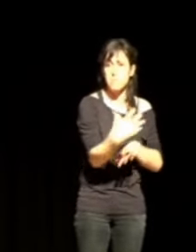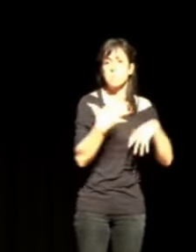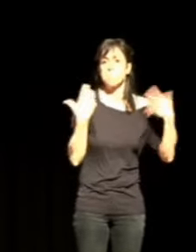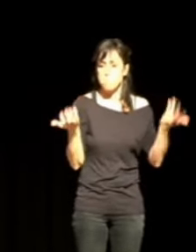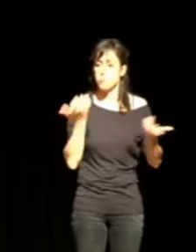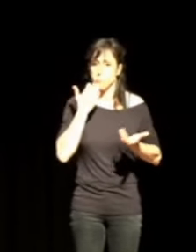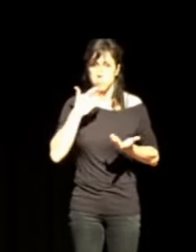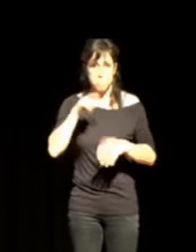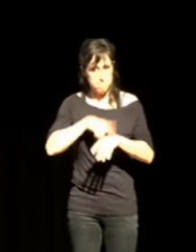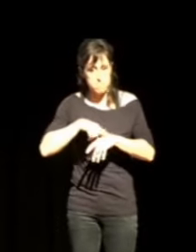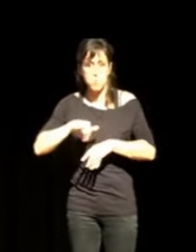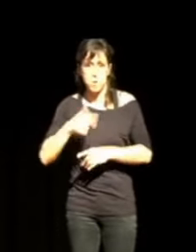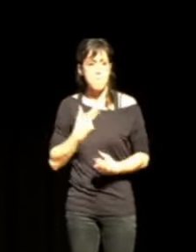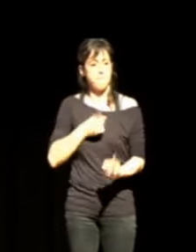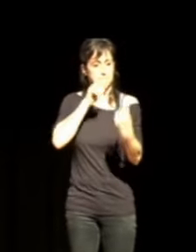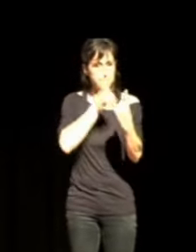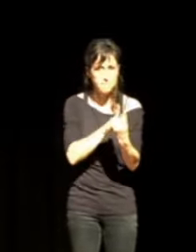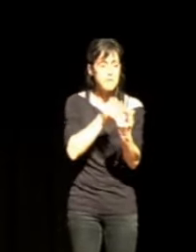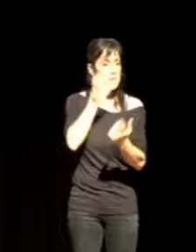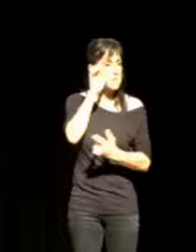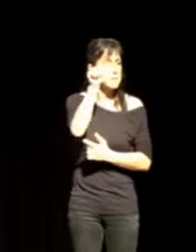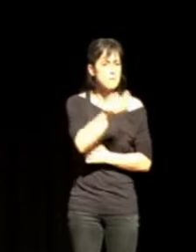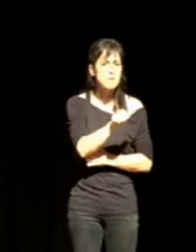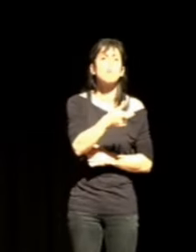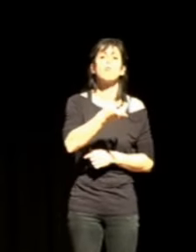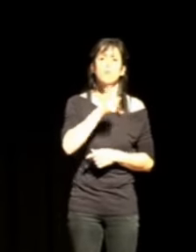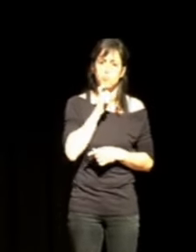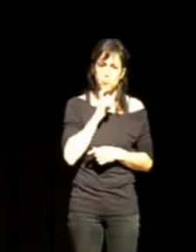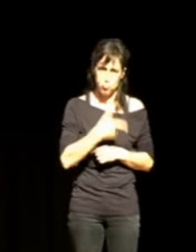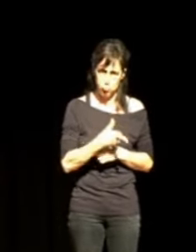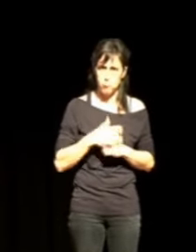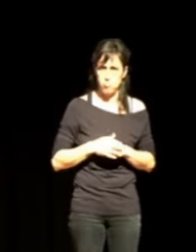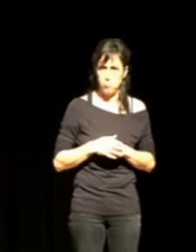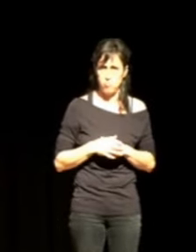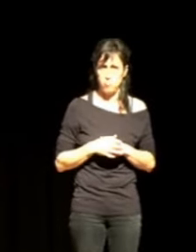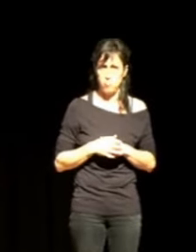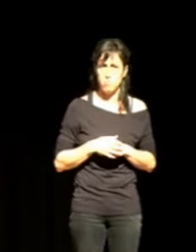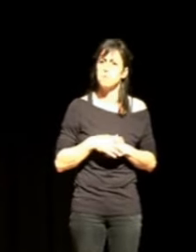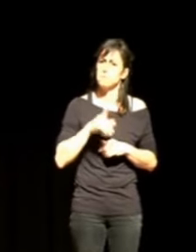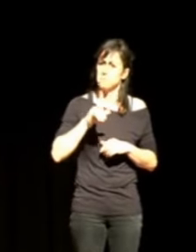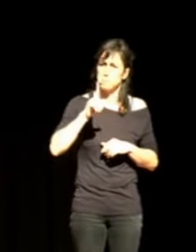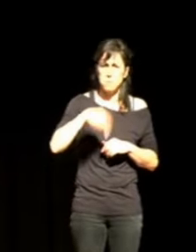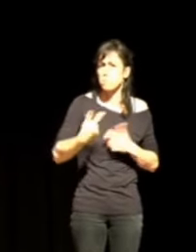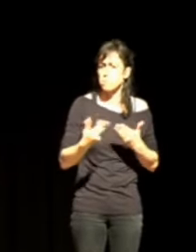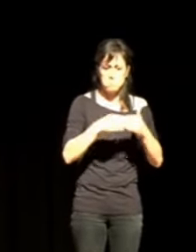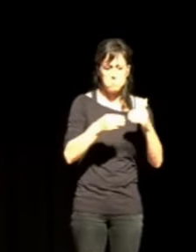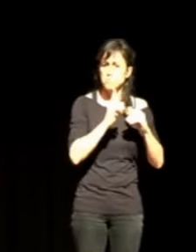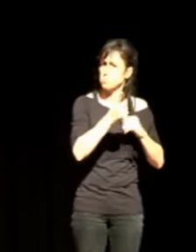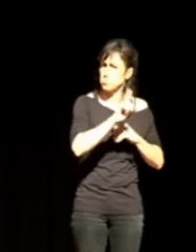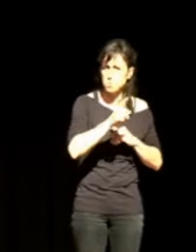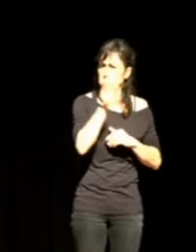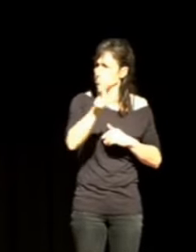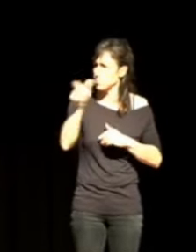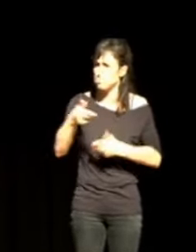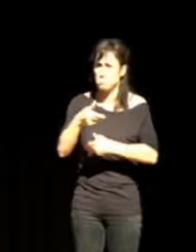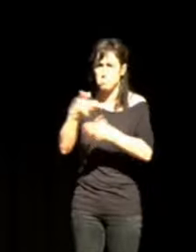escucho, etcétera, etcétera. Y cómo escuchar también a las personas. La escucha es